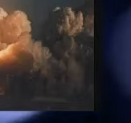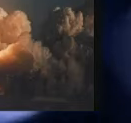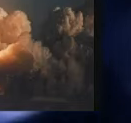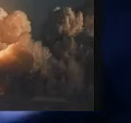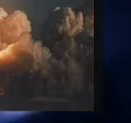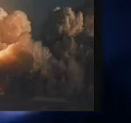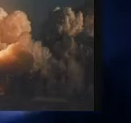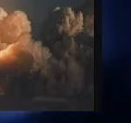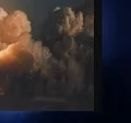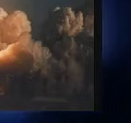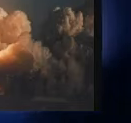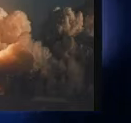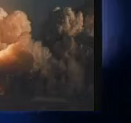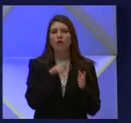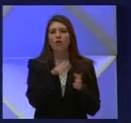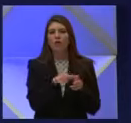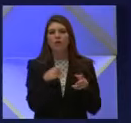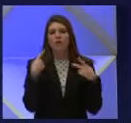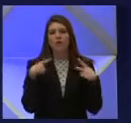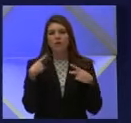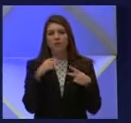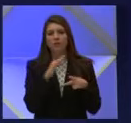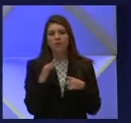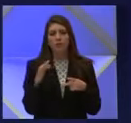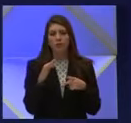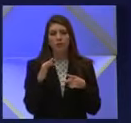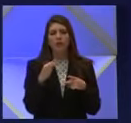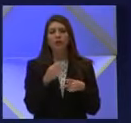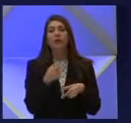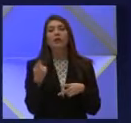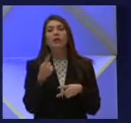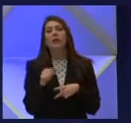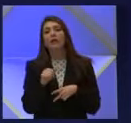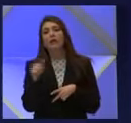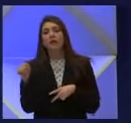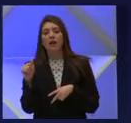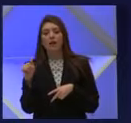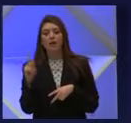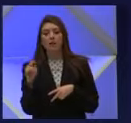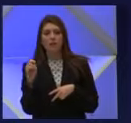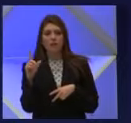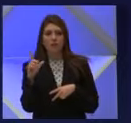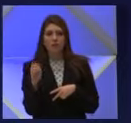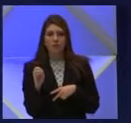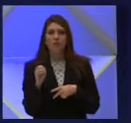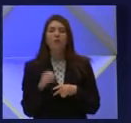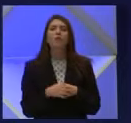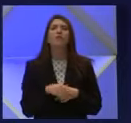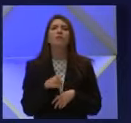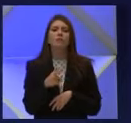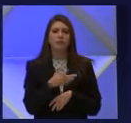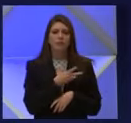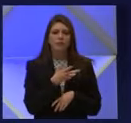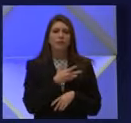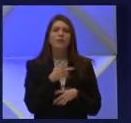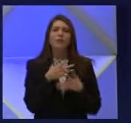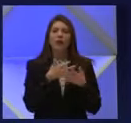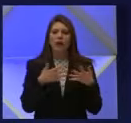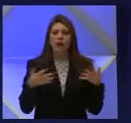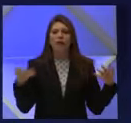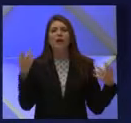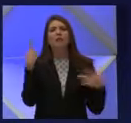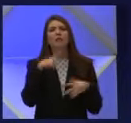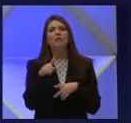las cápsulas apolo que fueron a la luna tenía un compartimiento de carga muy grande para llevar telescopios